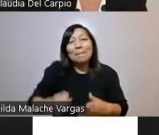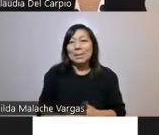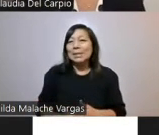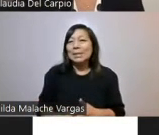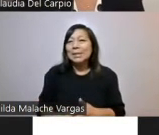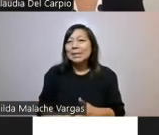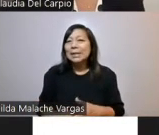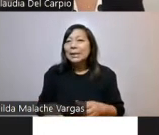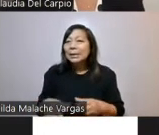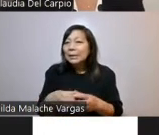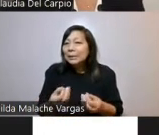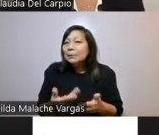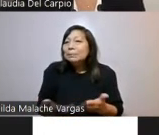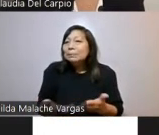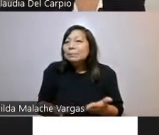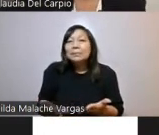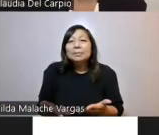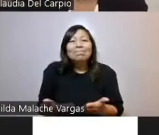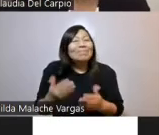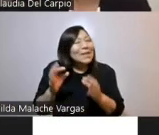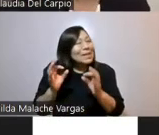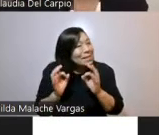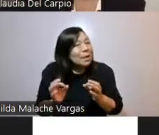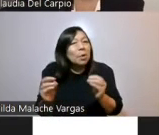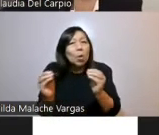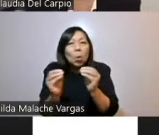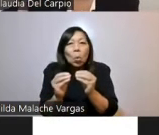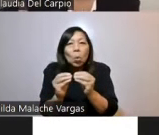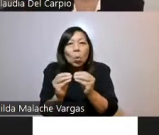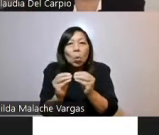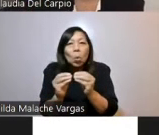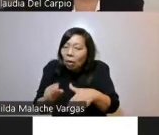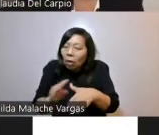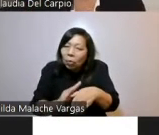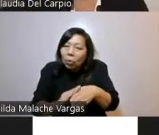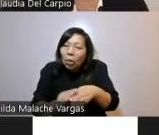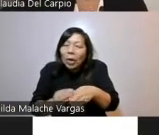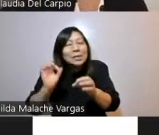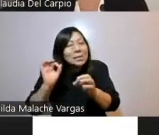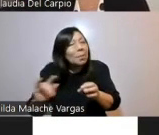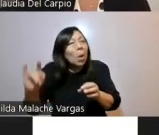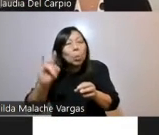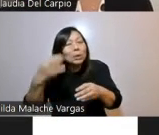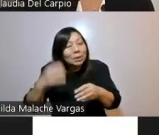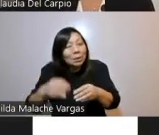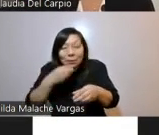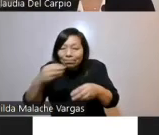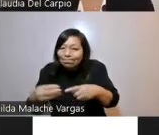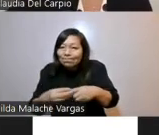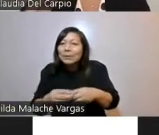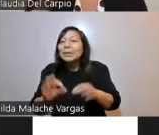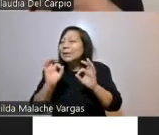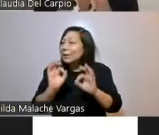el ano no lubrica, por lo tanto el sexo anal siempre debe ir con lubricante y preservativo. El uso de